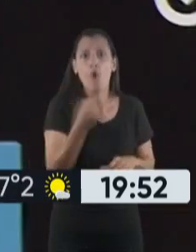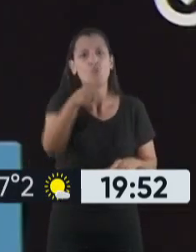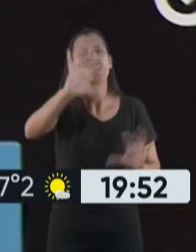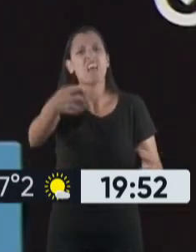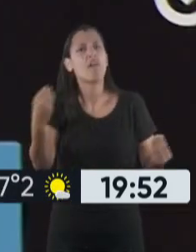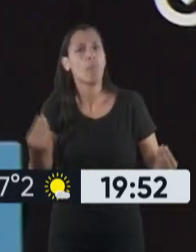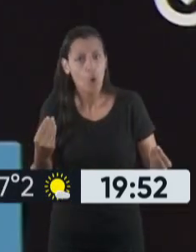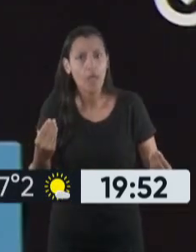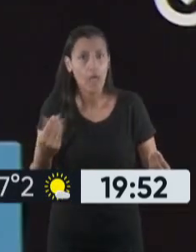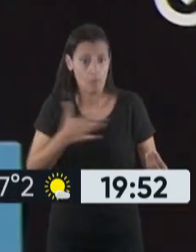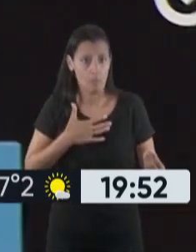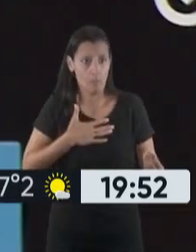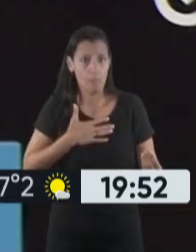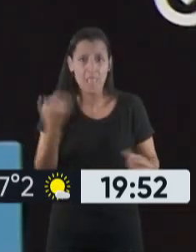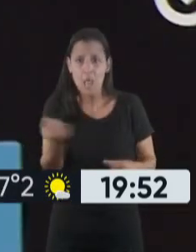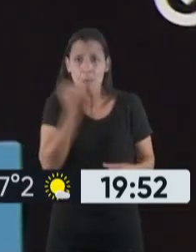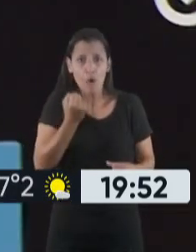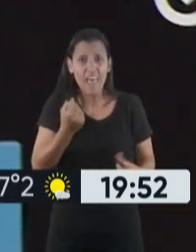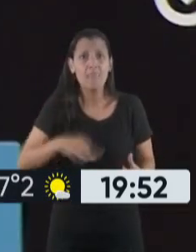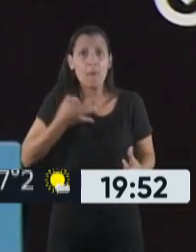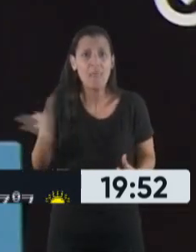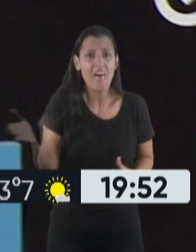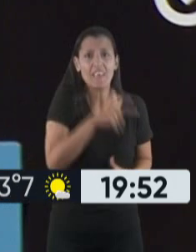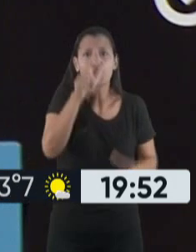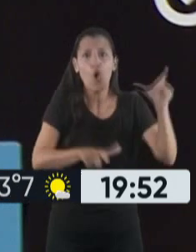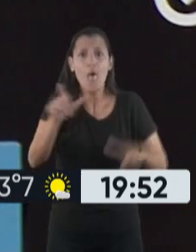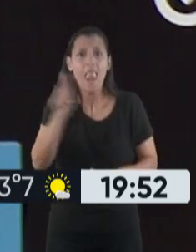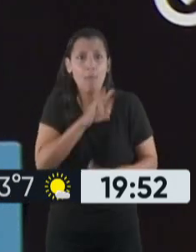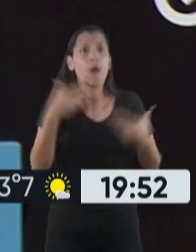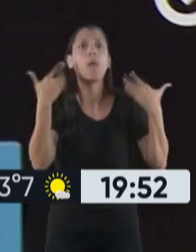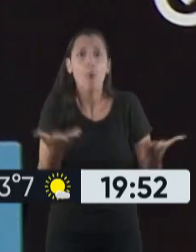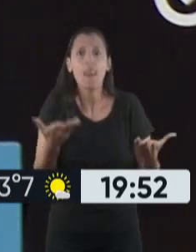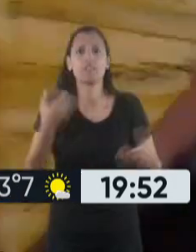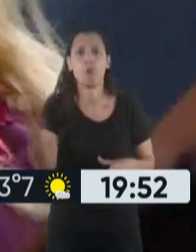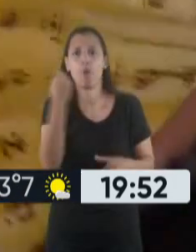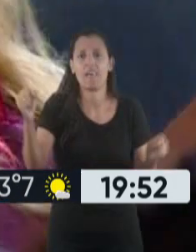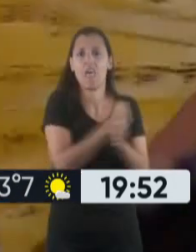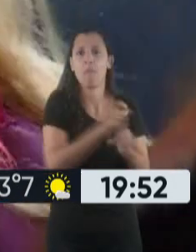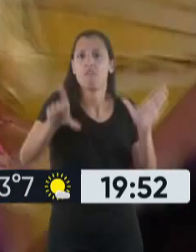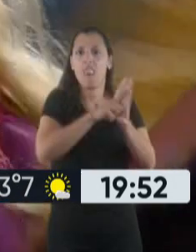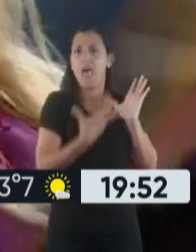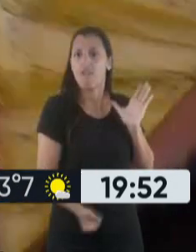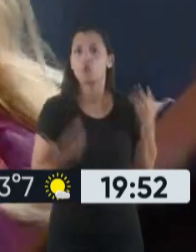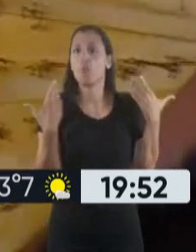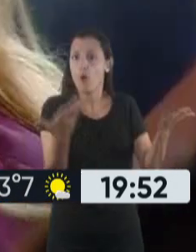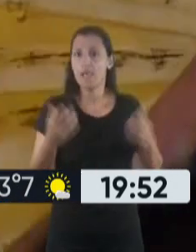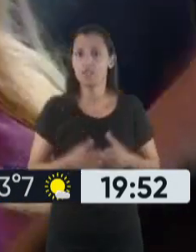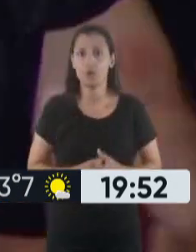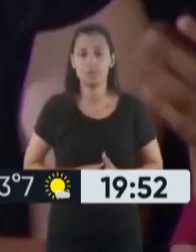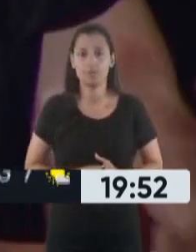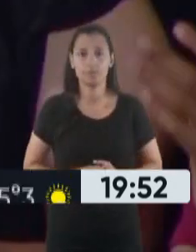qué? Porque me importa la vida de las mujeres. Solo por eso. Solo por eso.